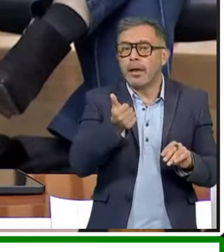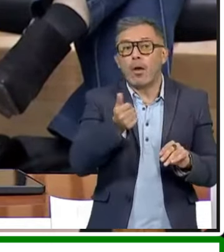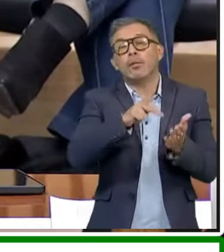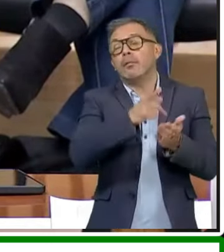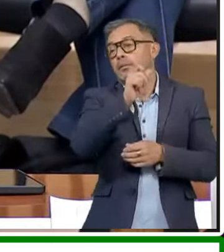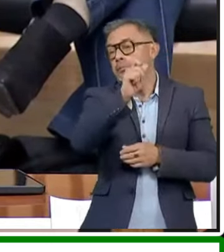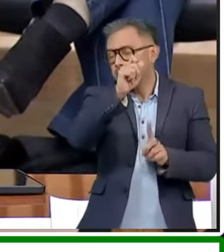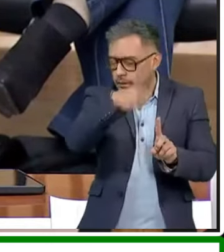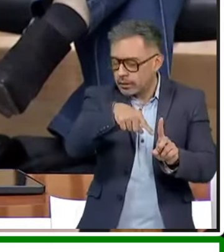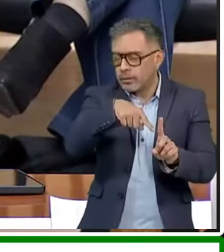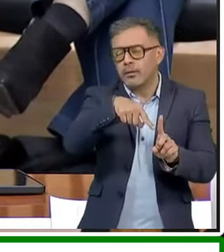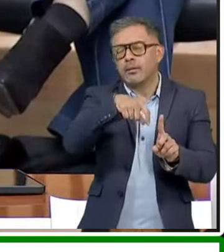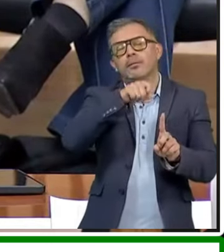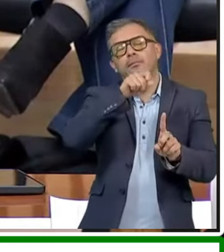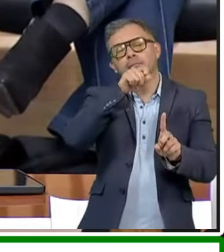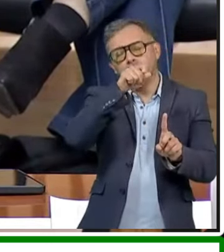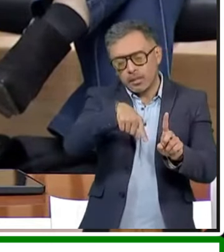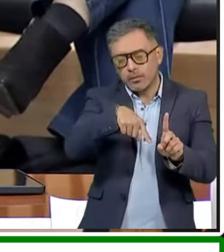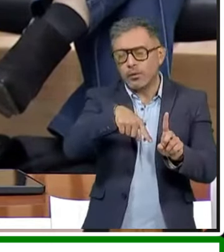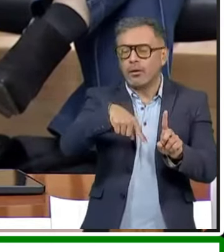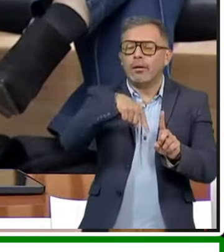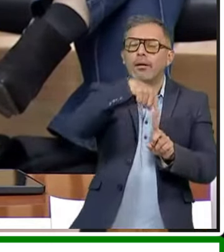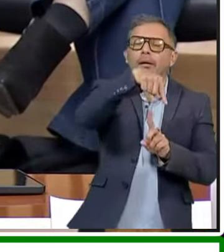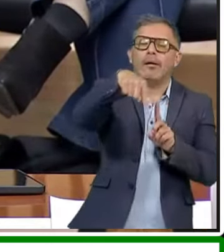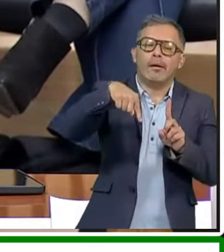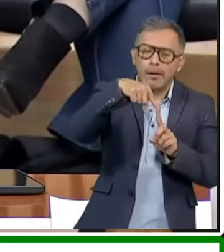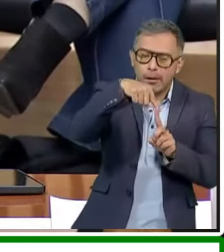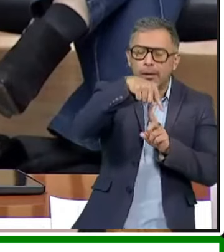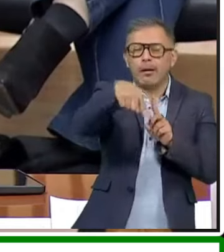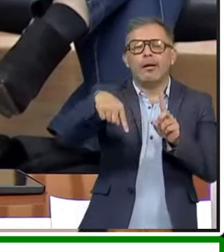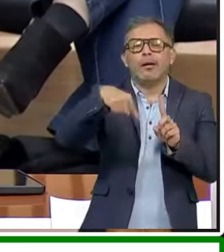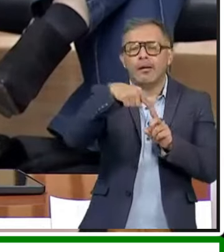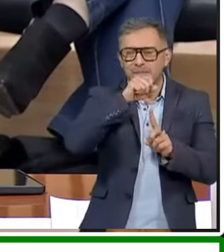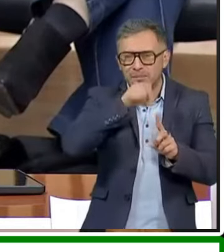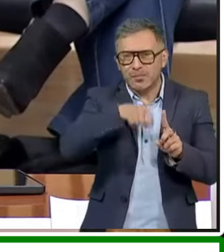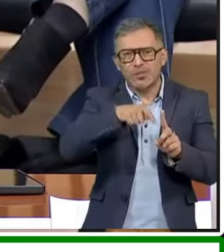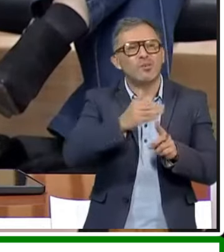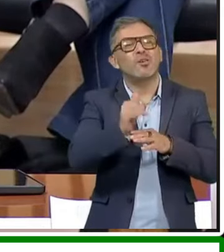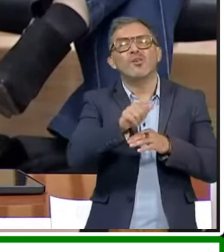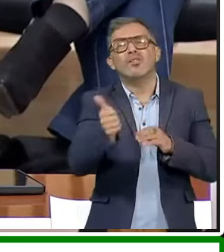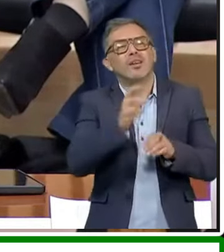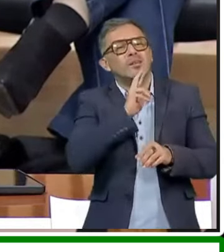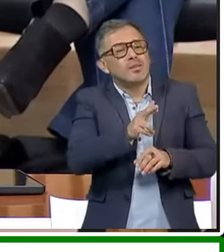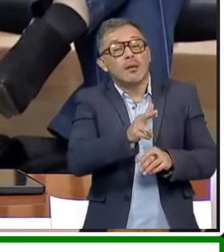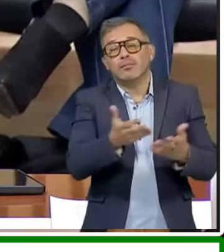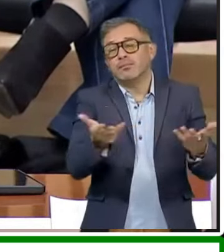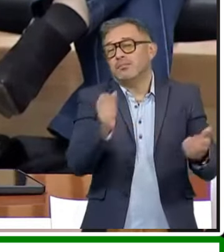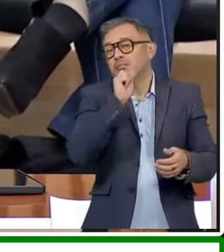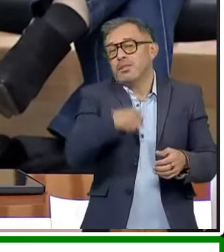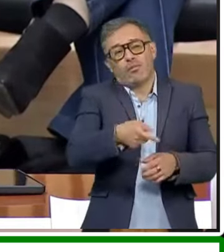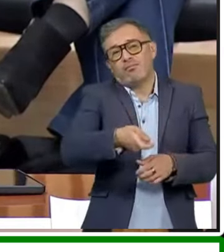mismo, y vuelve a reiterar lo mismo. Bueno, pues ¿qué es lo que tiene como respuesta? Pues otra vez la misma respuesta al